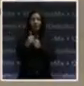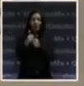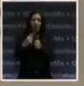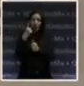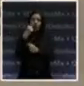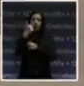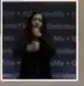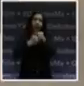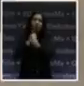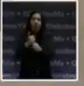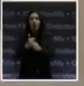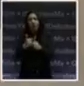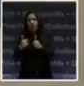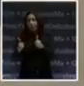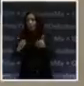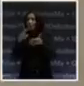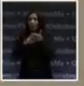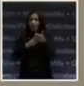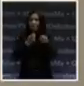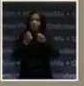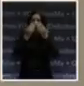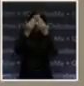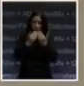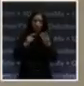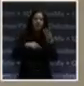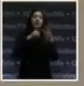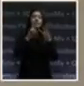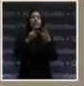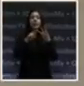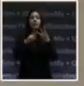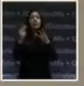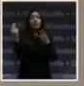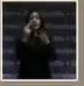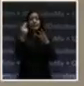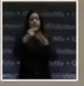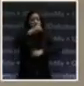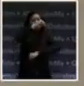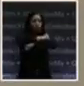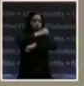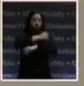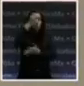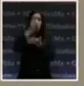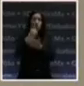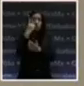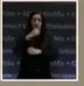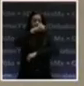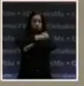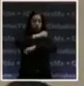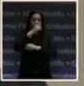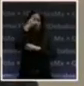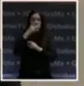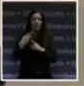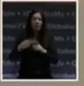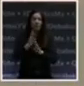año otra vez más sin mejora regulatoria. Tercero, necesitamos una ventanilla única para que la gente no ande